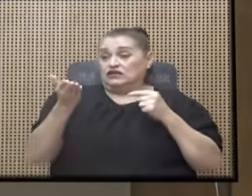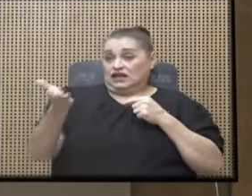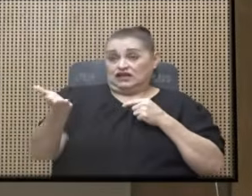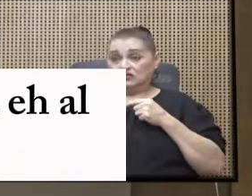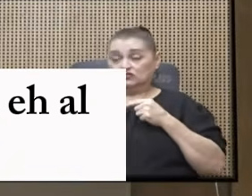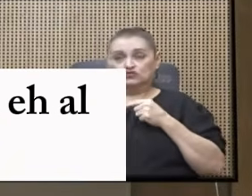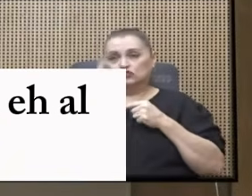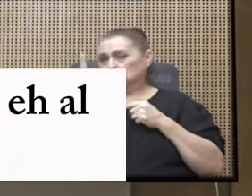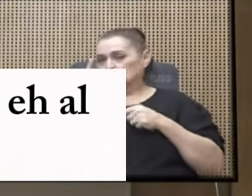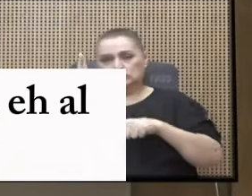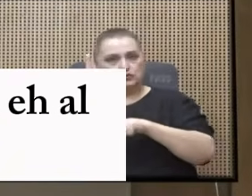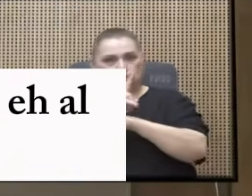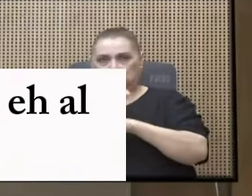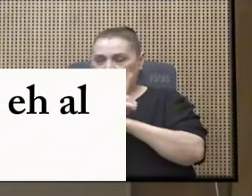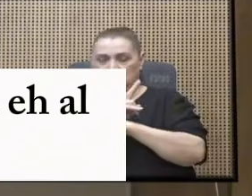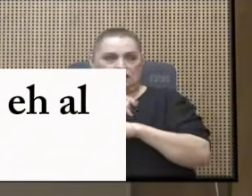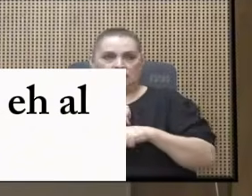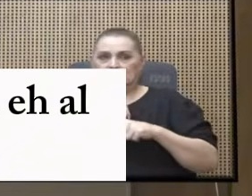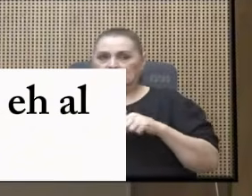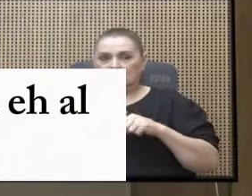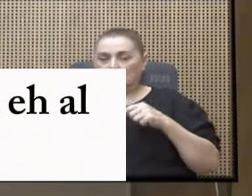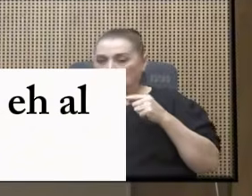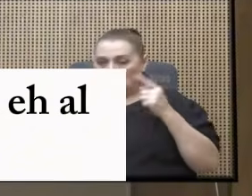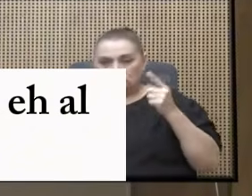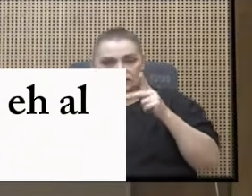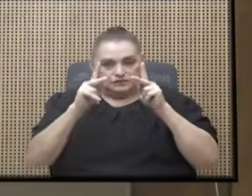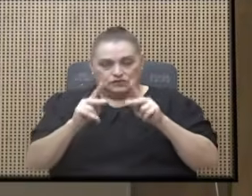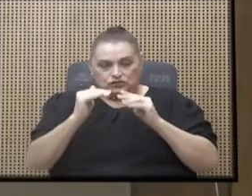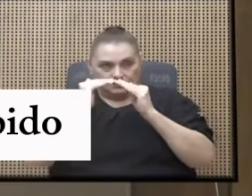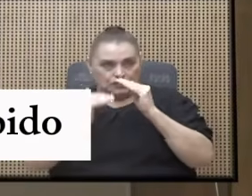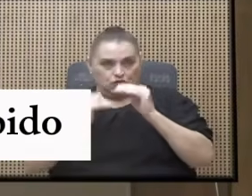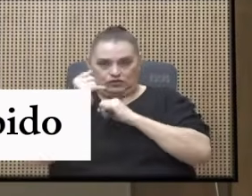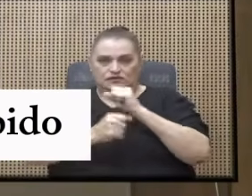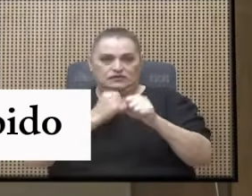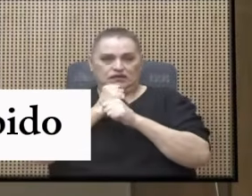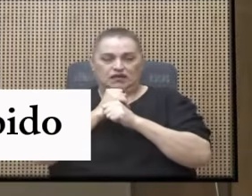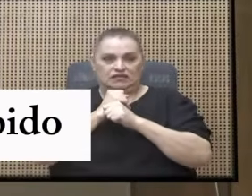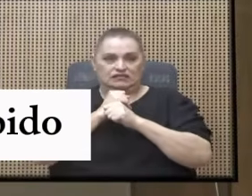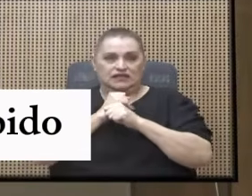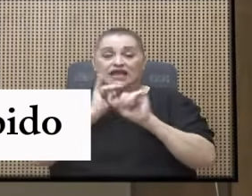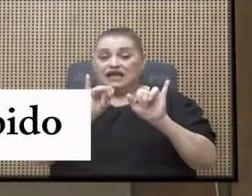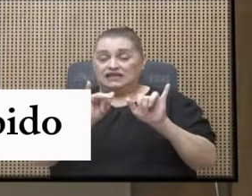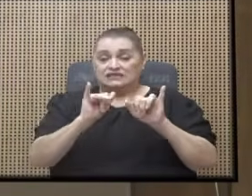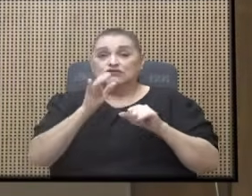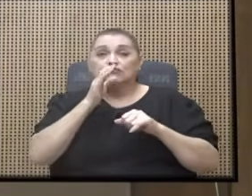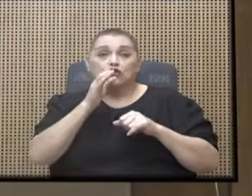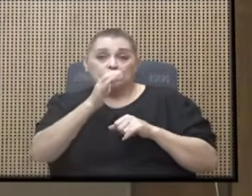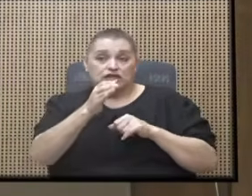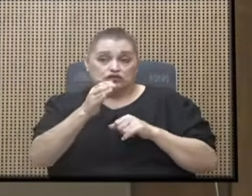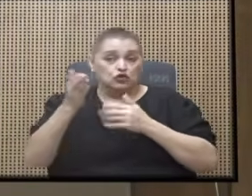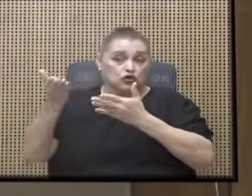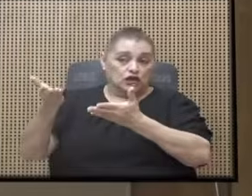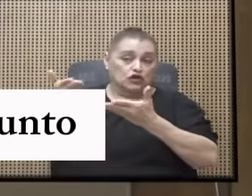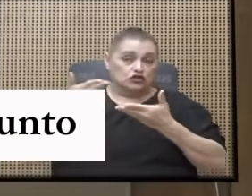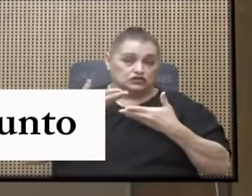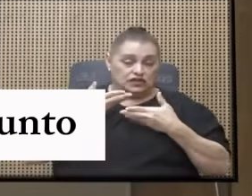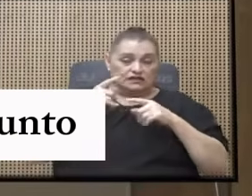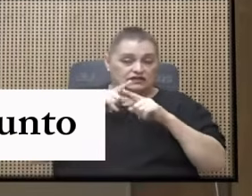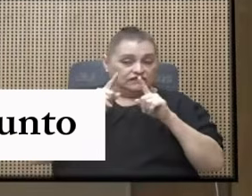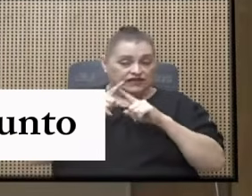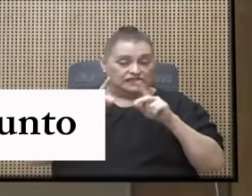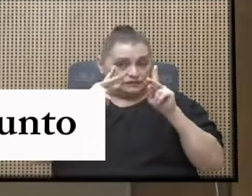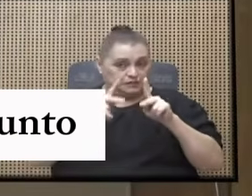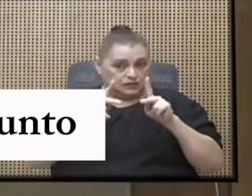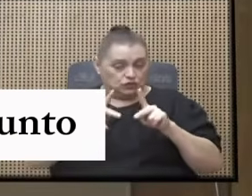usada en contra de las personas menores de edad. Al menos esa es la recomendación que hemos recibido de pues, diversas personas, que es